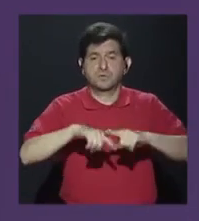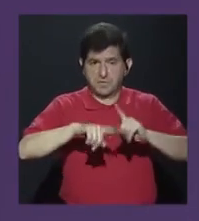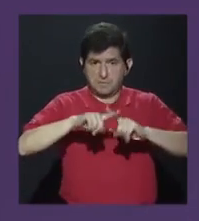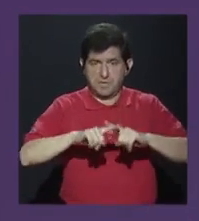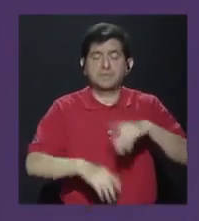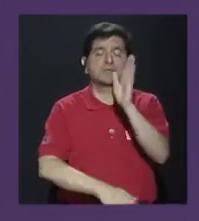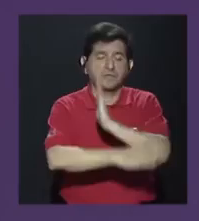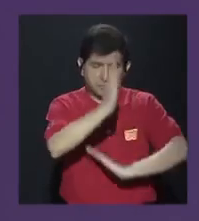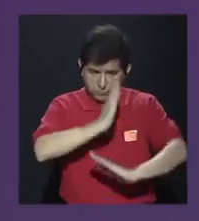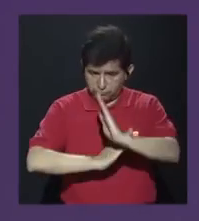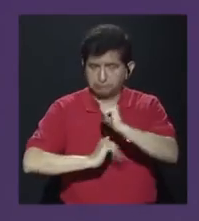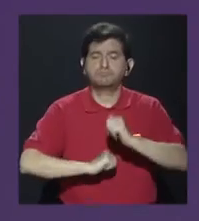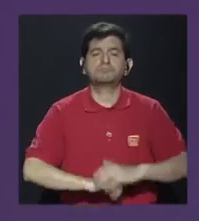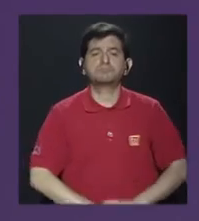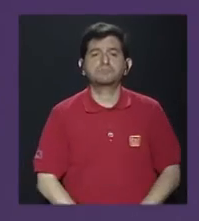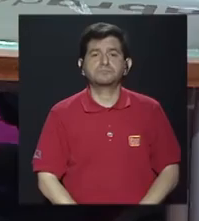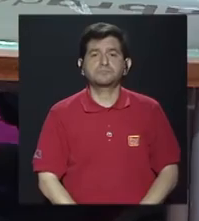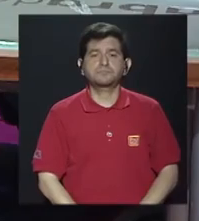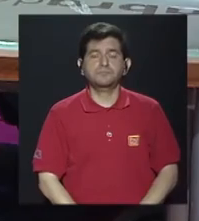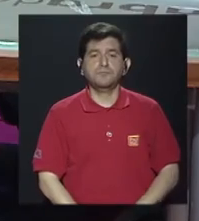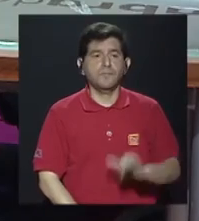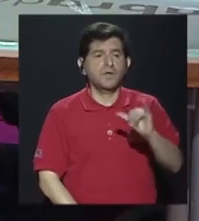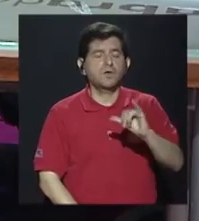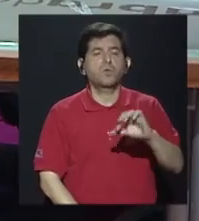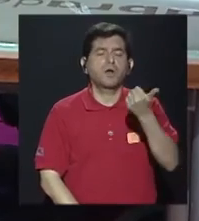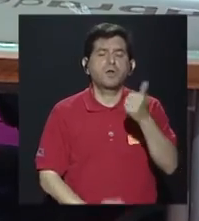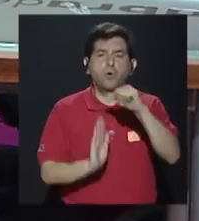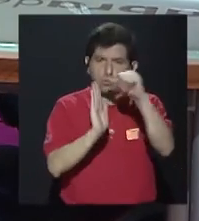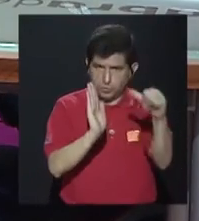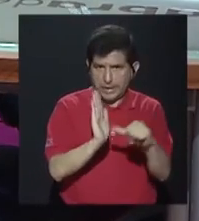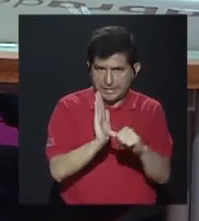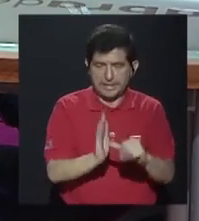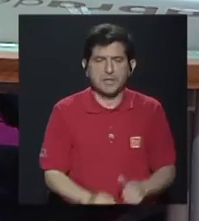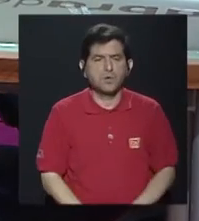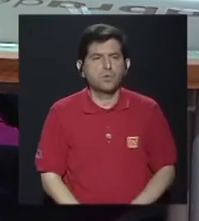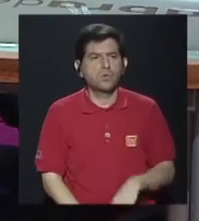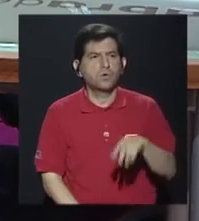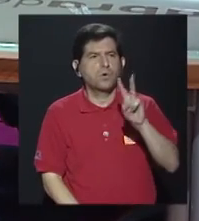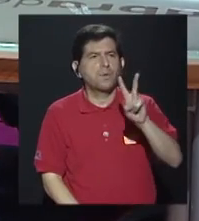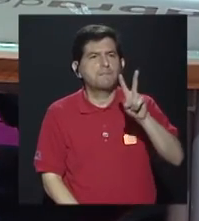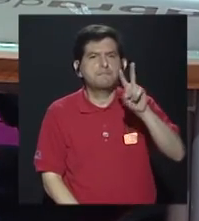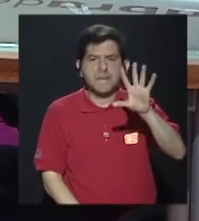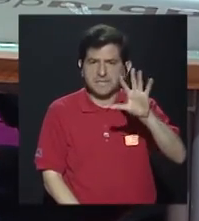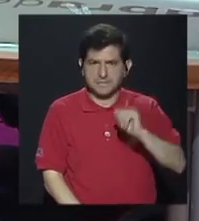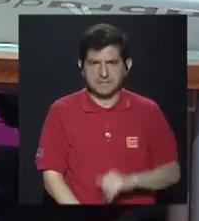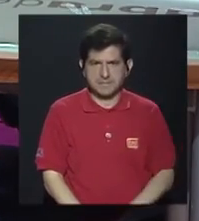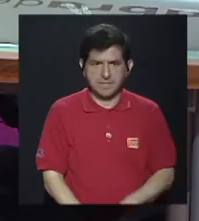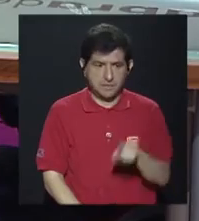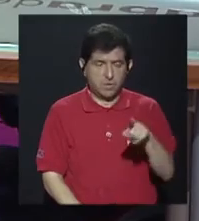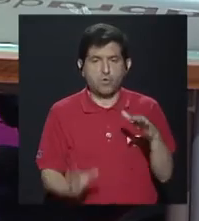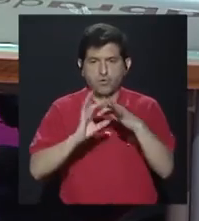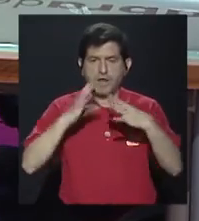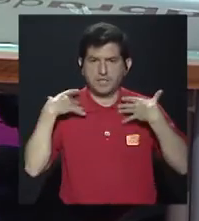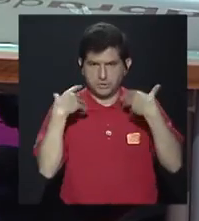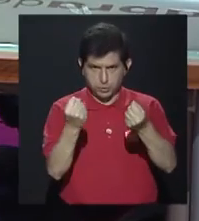nuestra discapacidad. Y el otro artículo también es el artículo 25, que es el de salud, donde básicamente habla